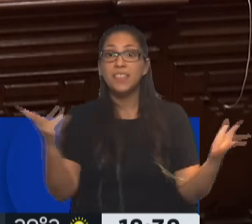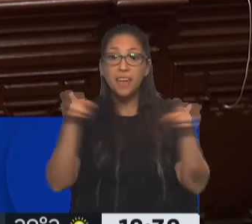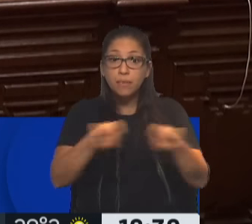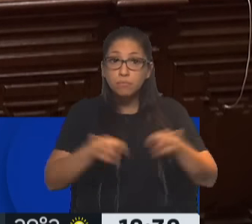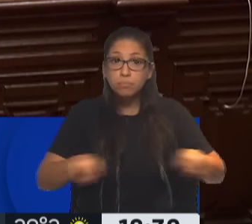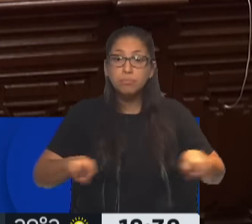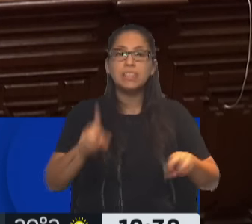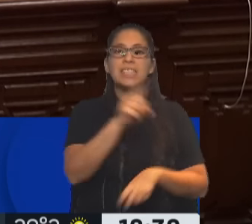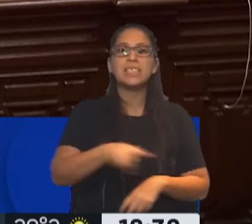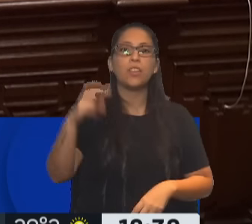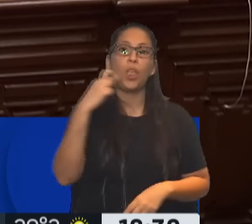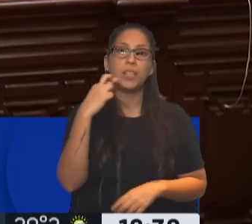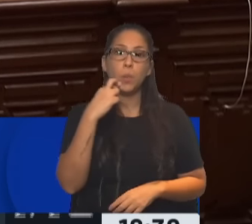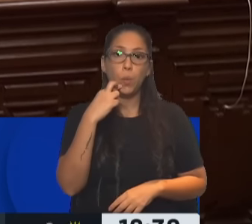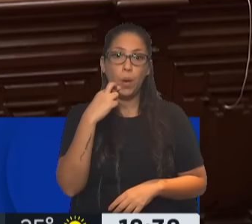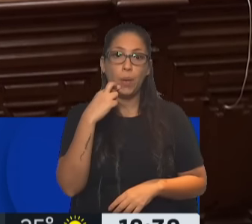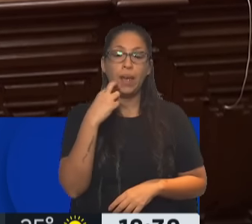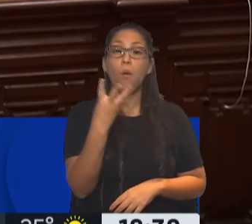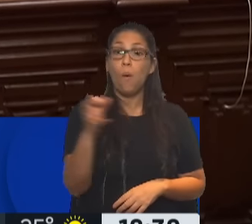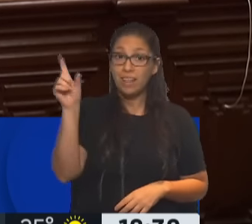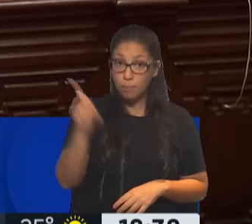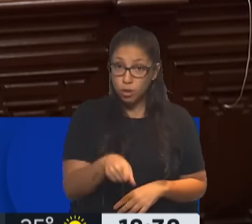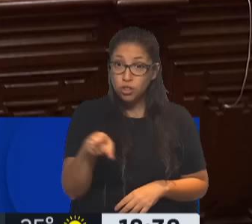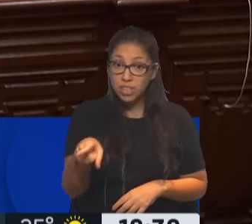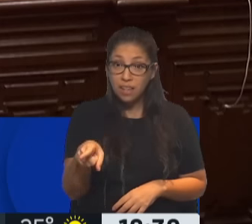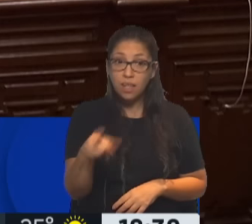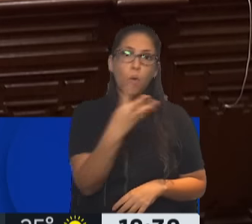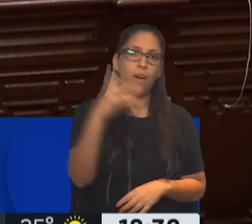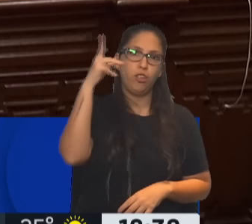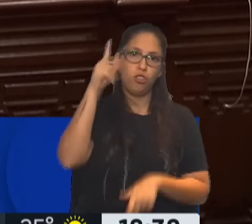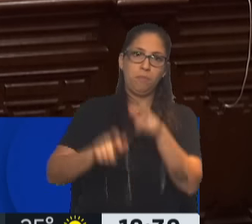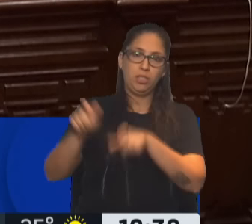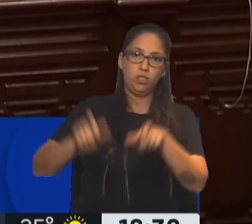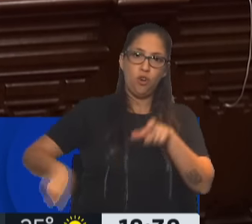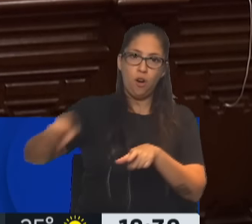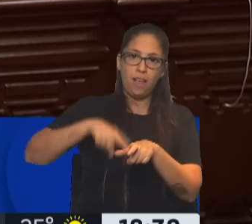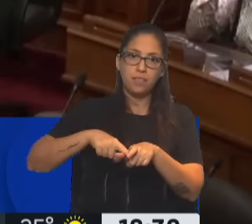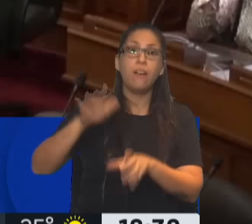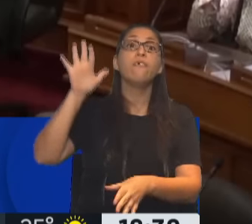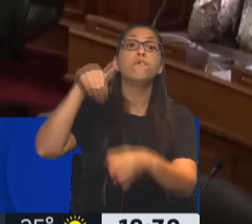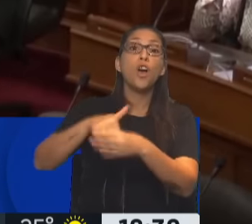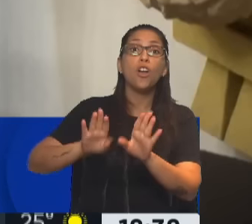de 119. El 40% es 48. Al voto.